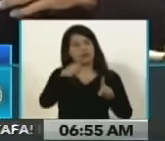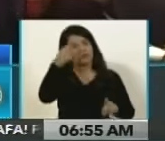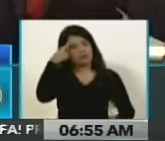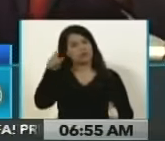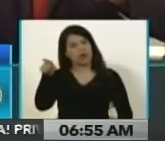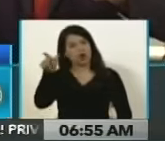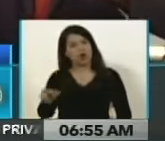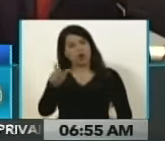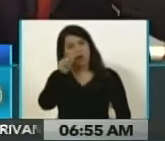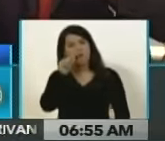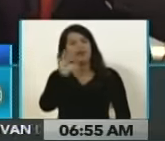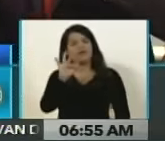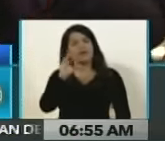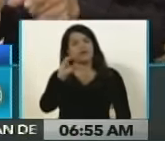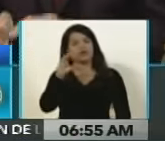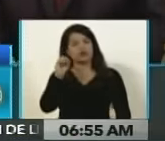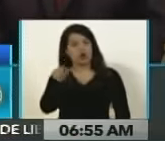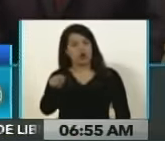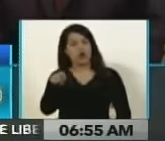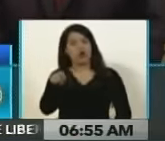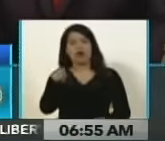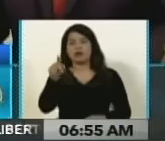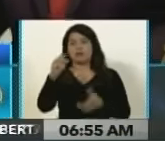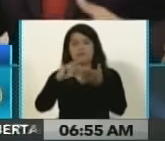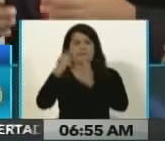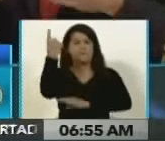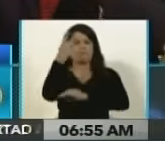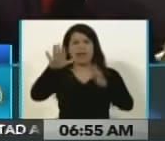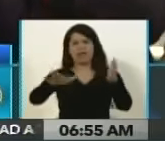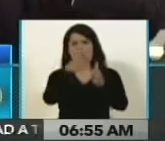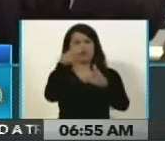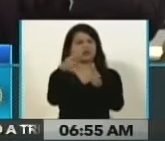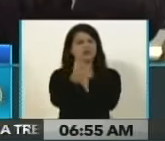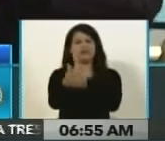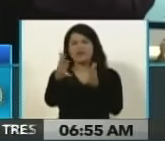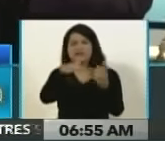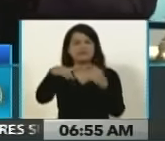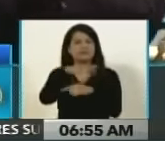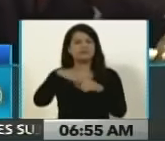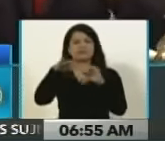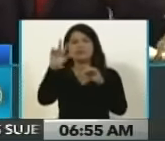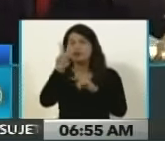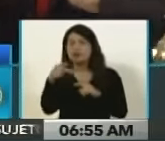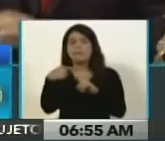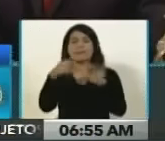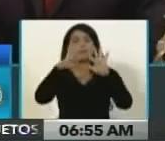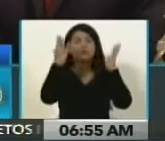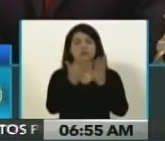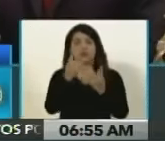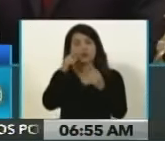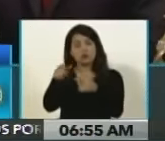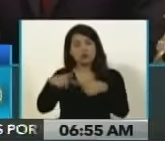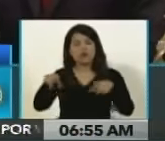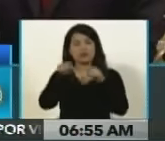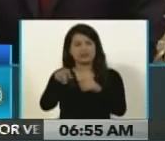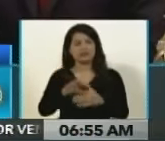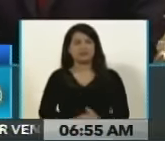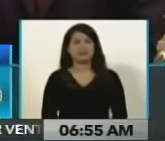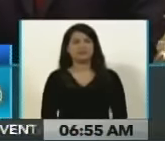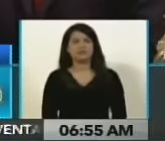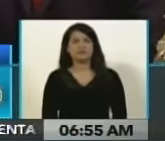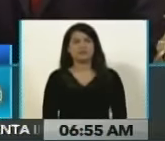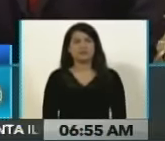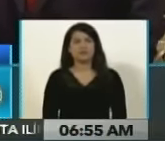qué significa, no solamente el Panteón en un país como Venezuela, sino a nivel mundial, la importancia de un recinto como este?